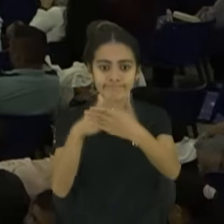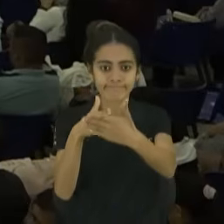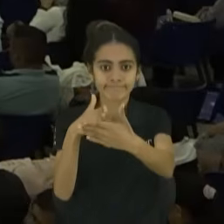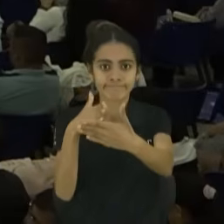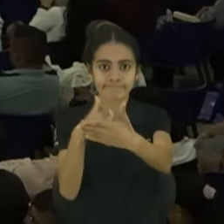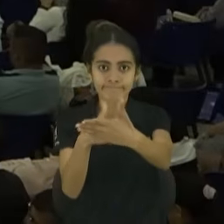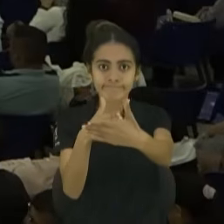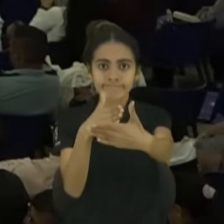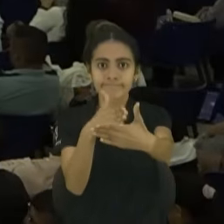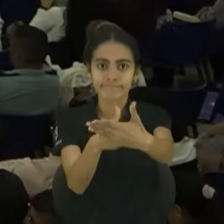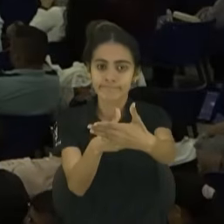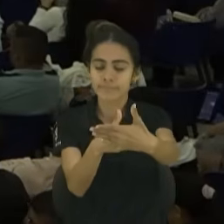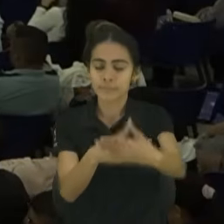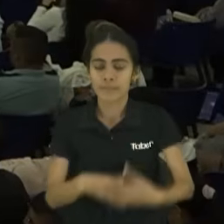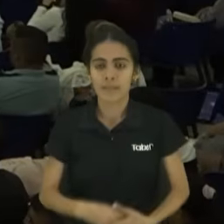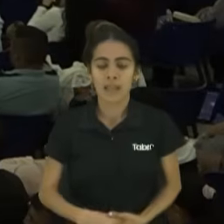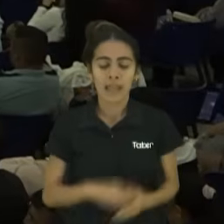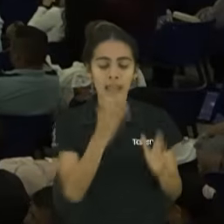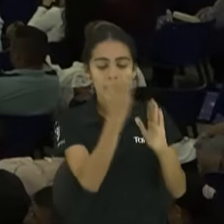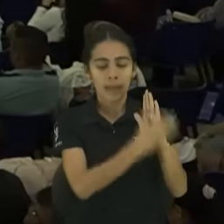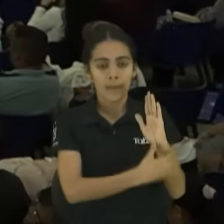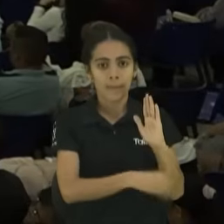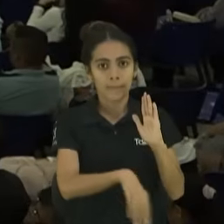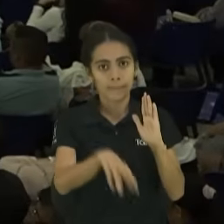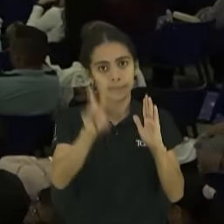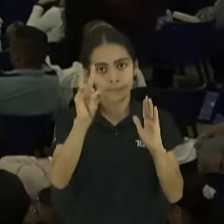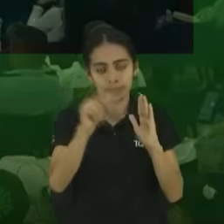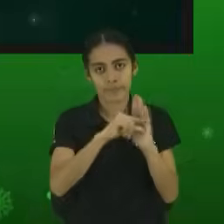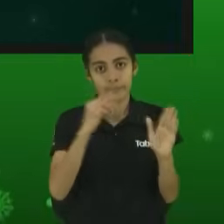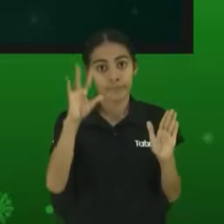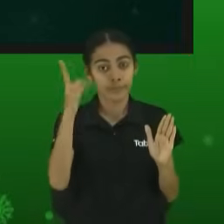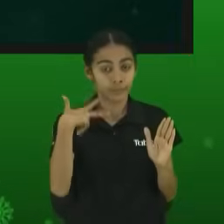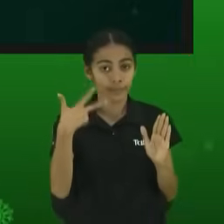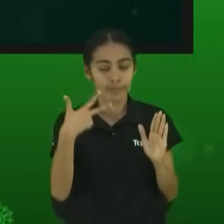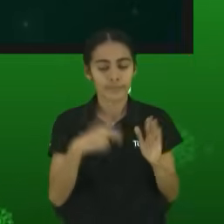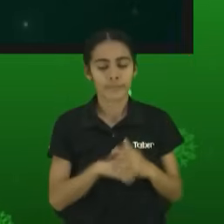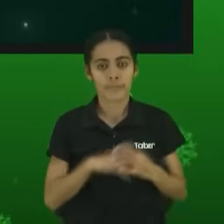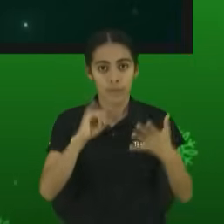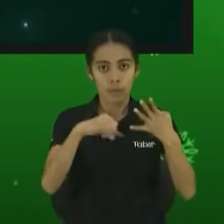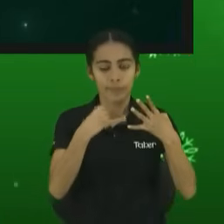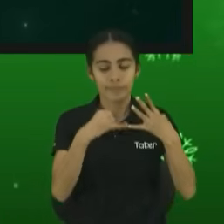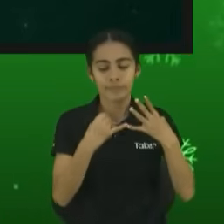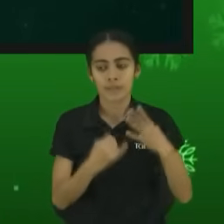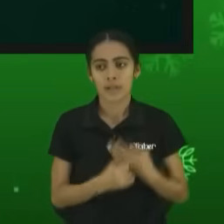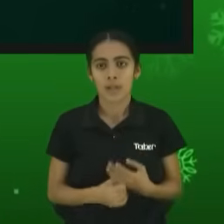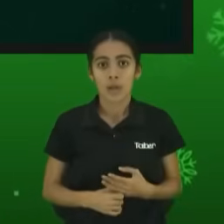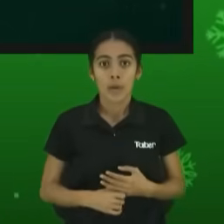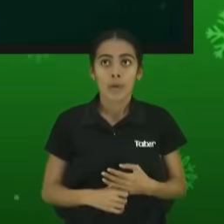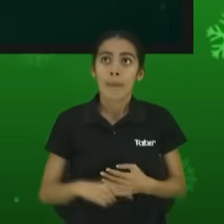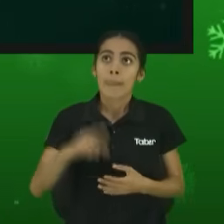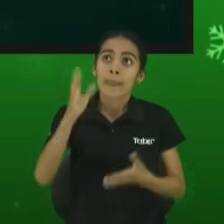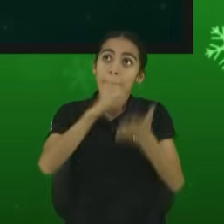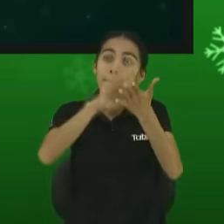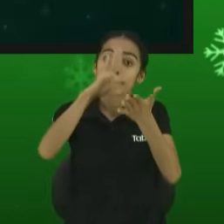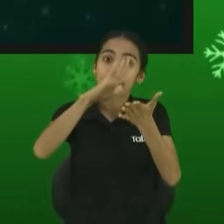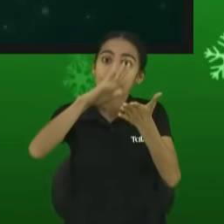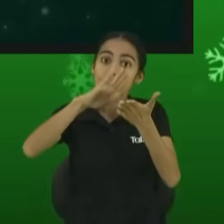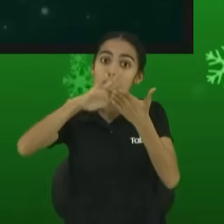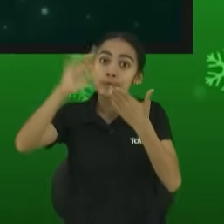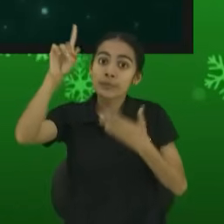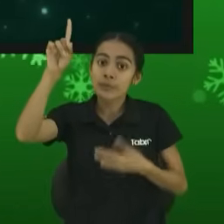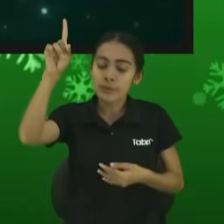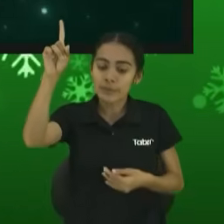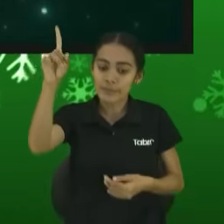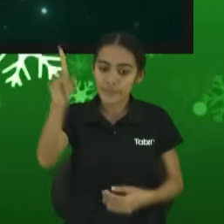el Evangelio de Juan, capítulo 16, versículo 13. Pero cuando venga el Espíritu, ¿de qué dice? Vaya. Con solo